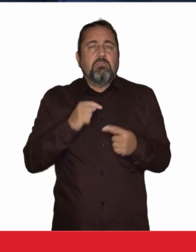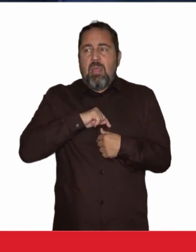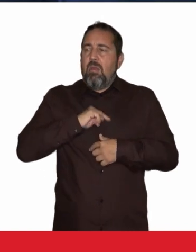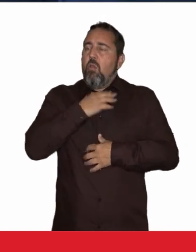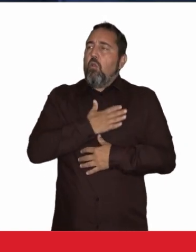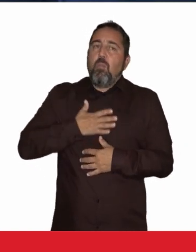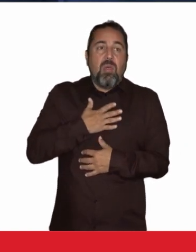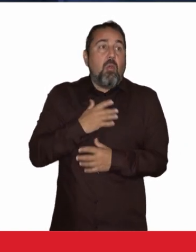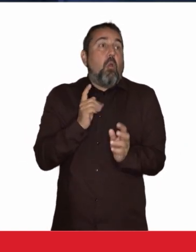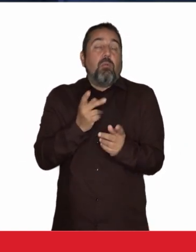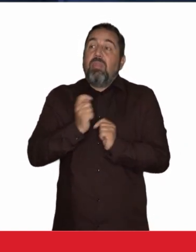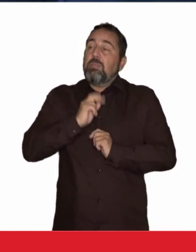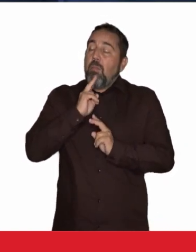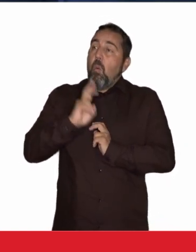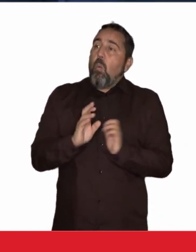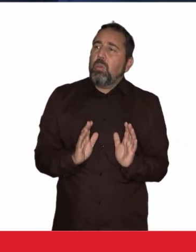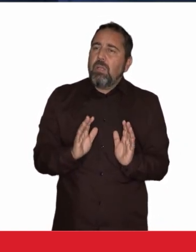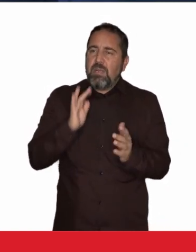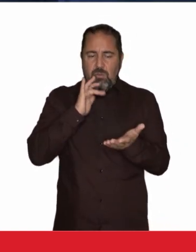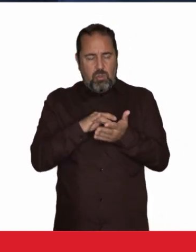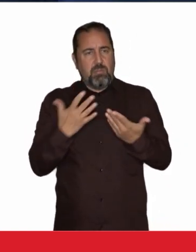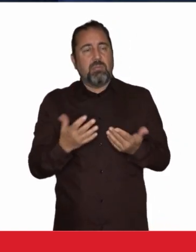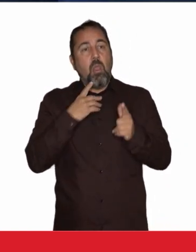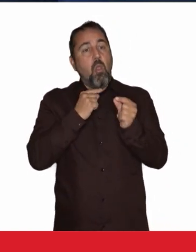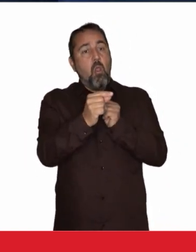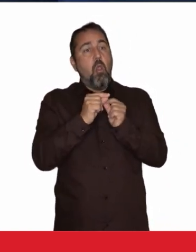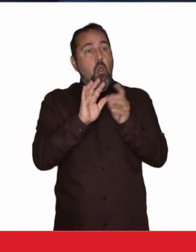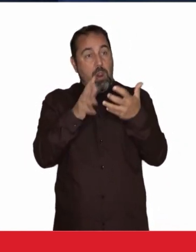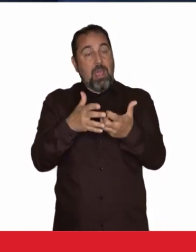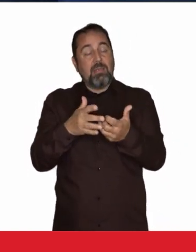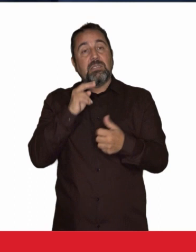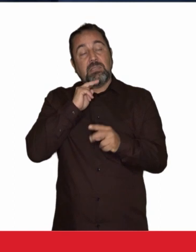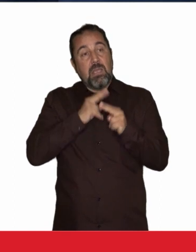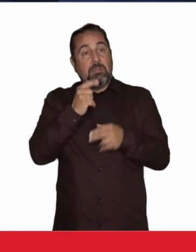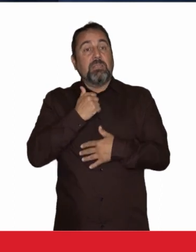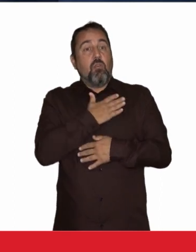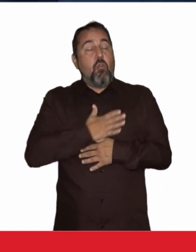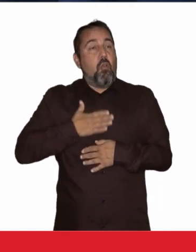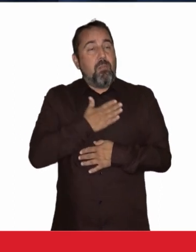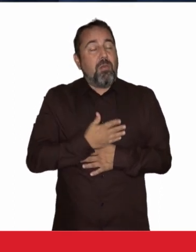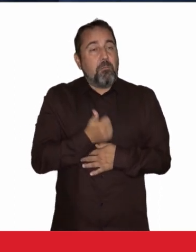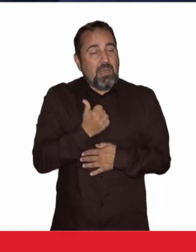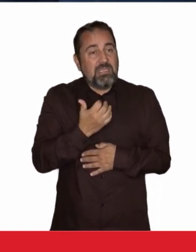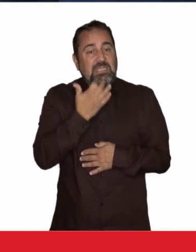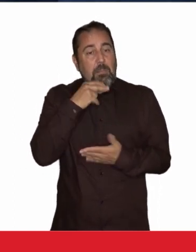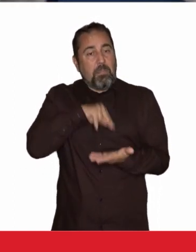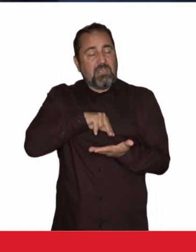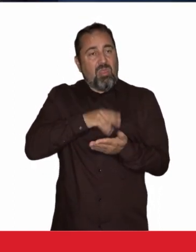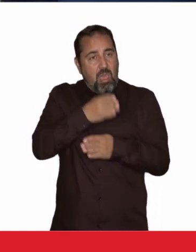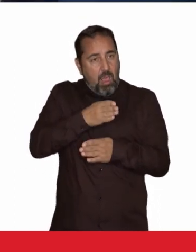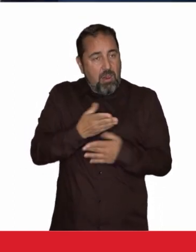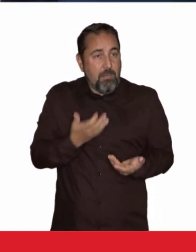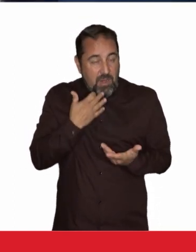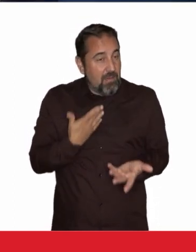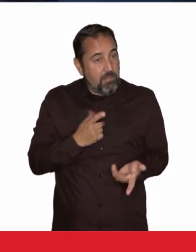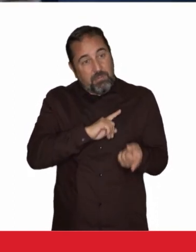A veces la propuesta de valor lo que va a dar es darme comodidad o utilidad. Por ejemplo, si estas sesiones las hacemos online, tiene más